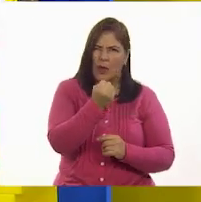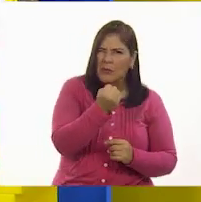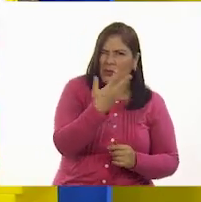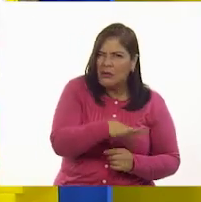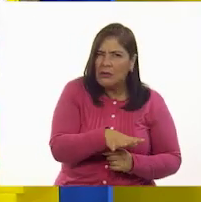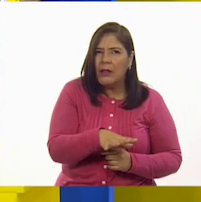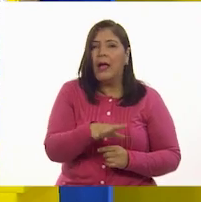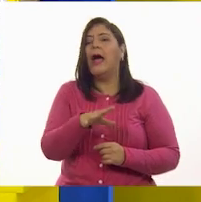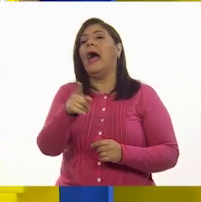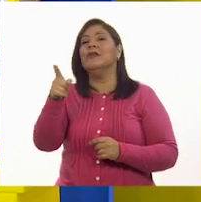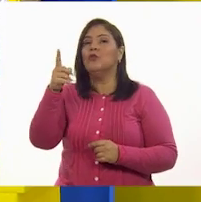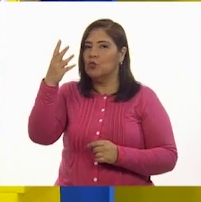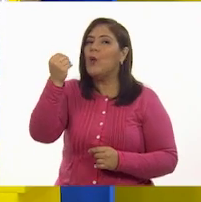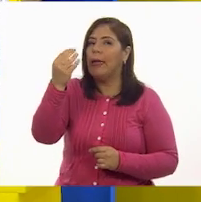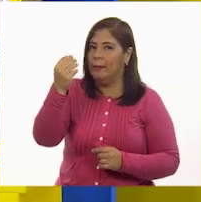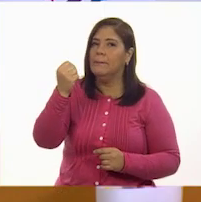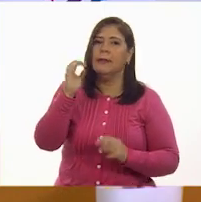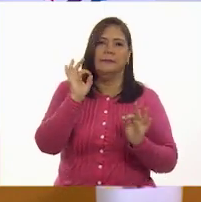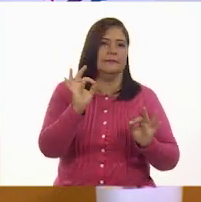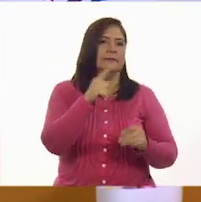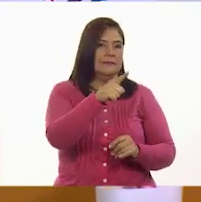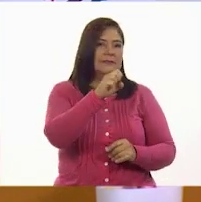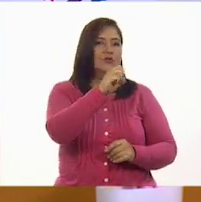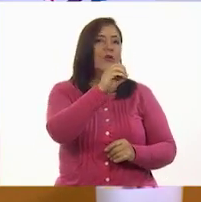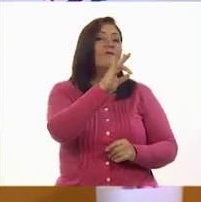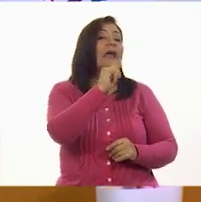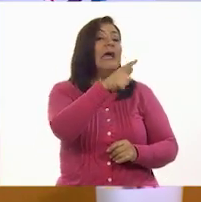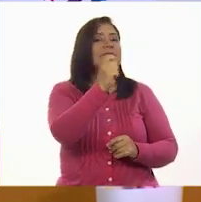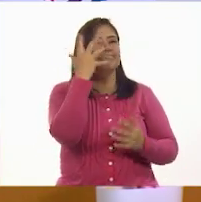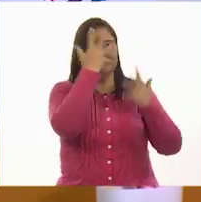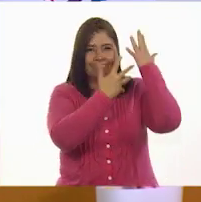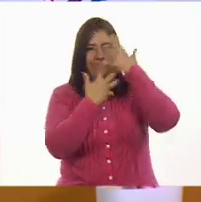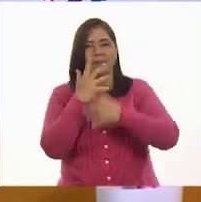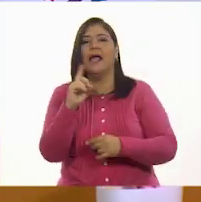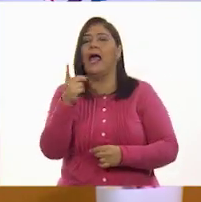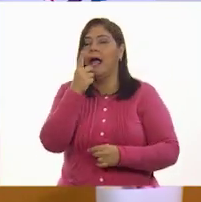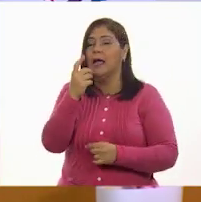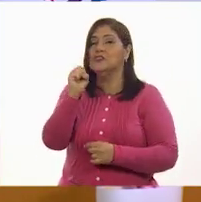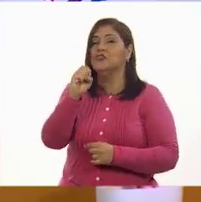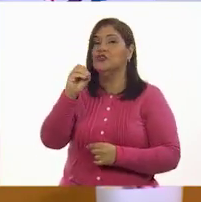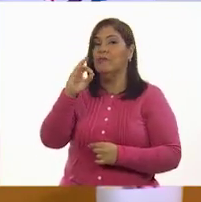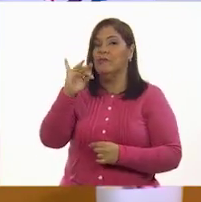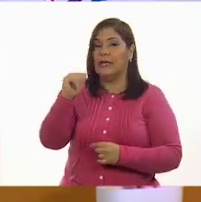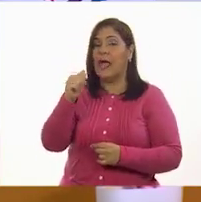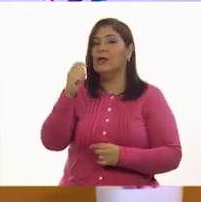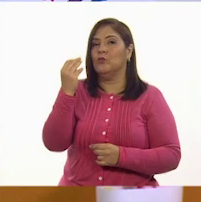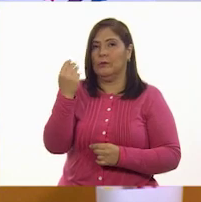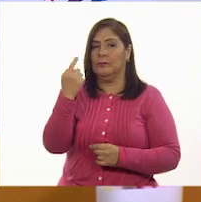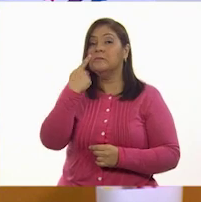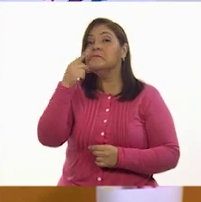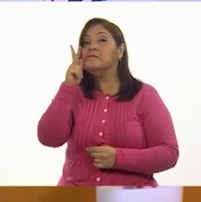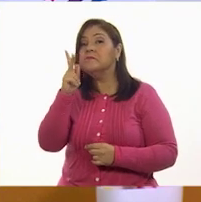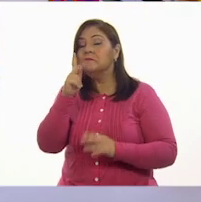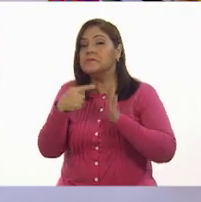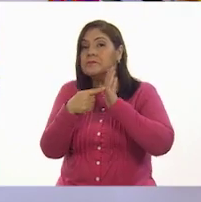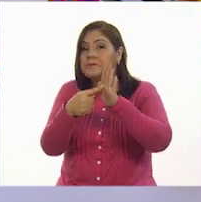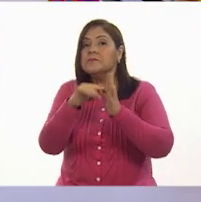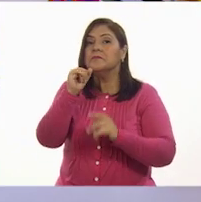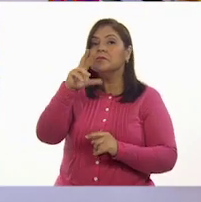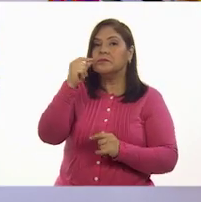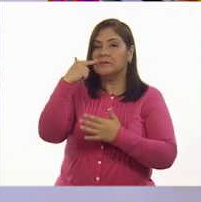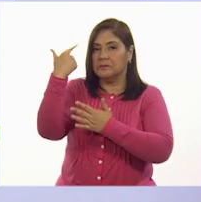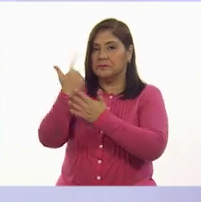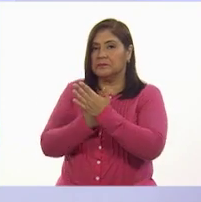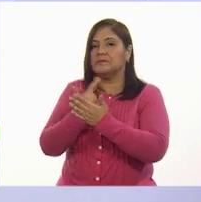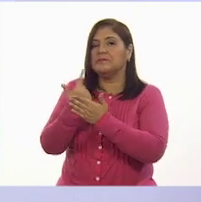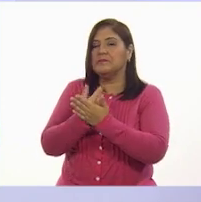10? ¿Nueve? Muy bien, Sofía, te confundiste Sofía un poquito. Sofía dice que son 9. Uh-huh. Vamos a comprobarla a ver si son 9. ¿Te parece? Sí.